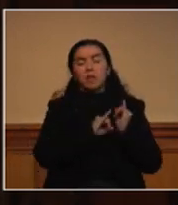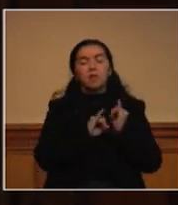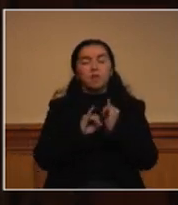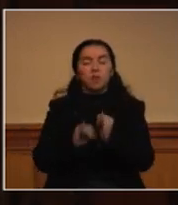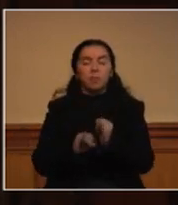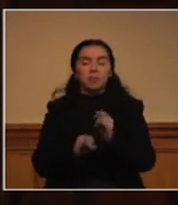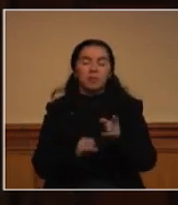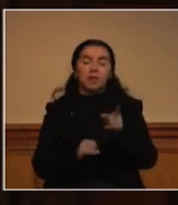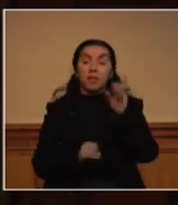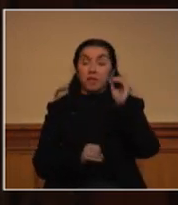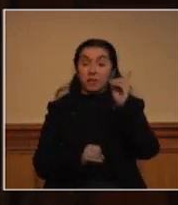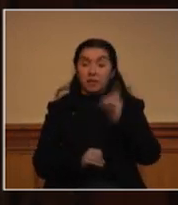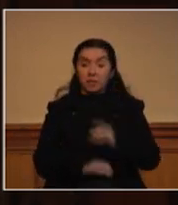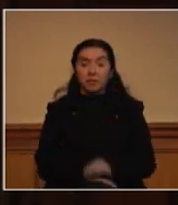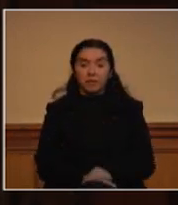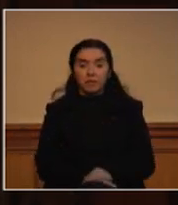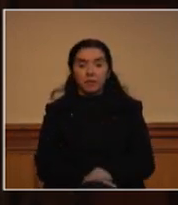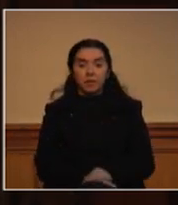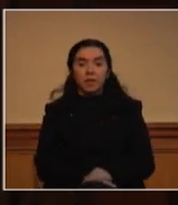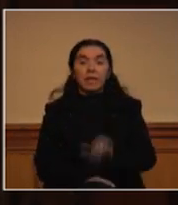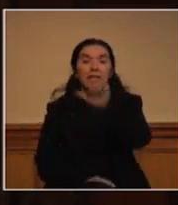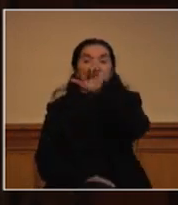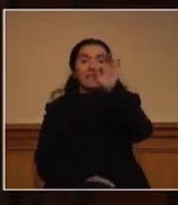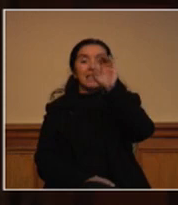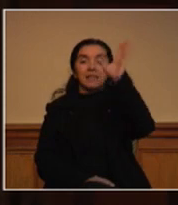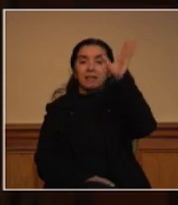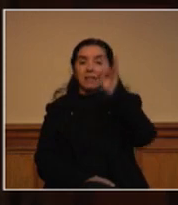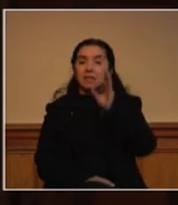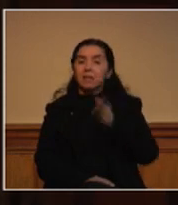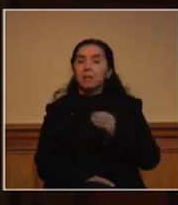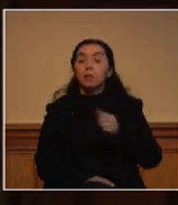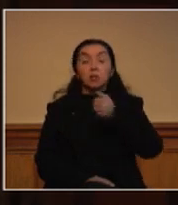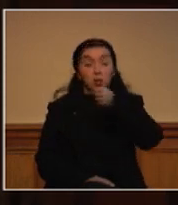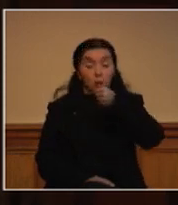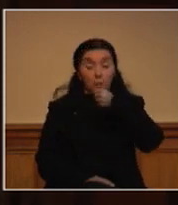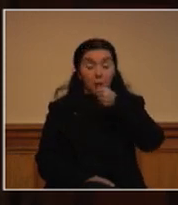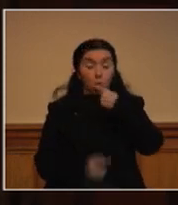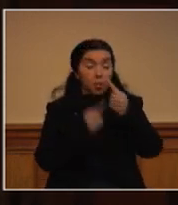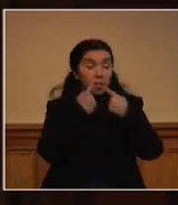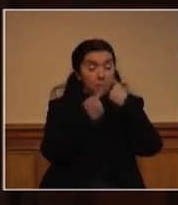de discapacidad, el 60% en una encuesta que realizaron